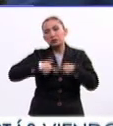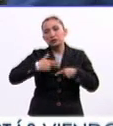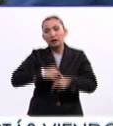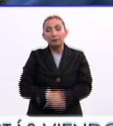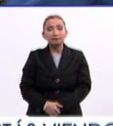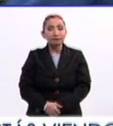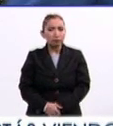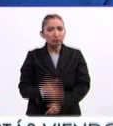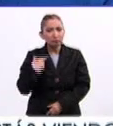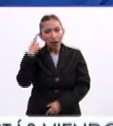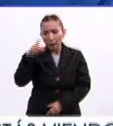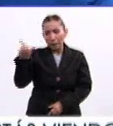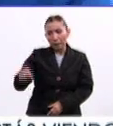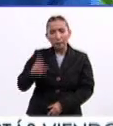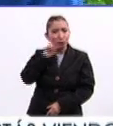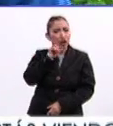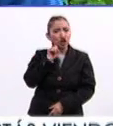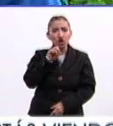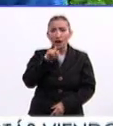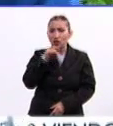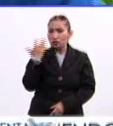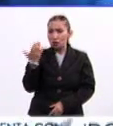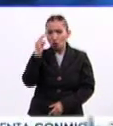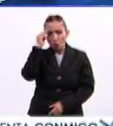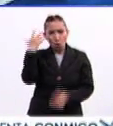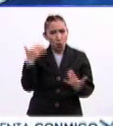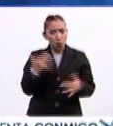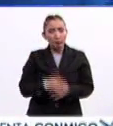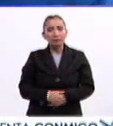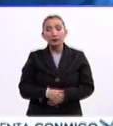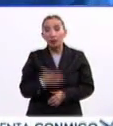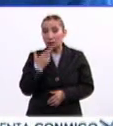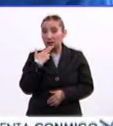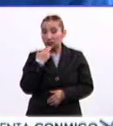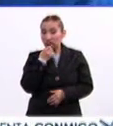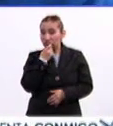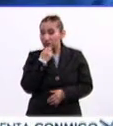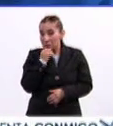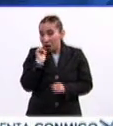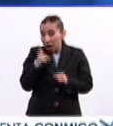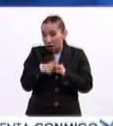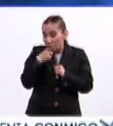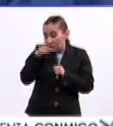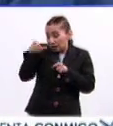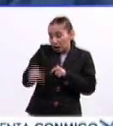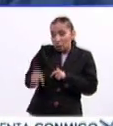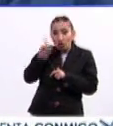mejores sonetistas de nuestro idioma. ¿Le sirve de algo declarar la persona ilustre?